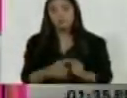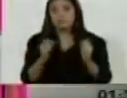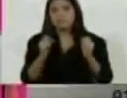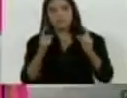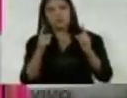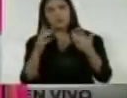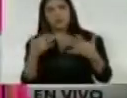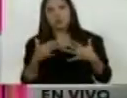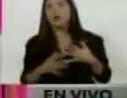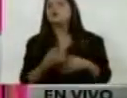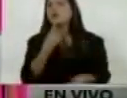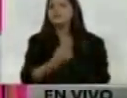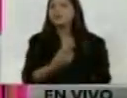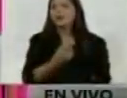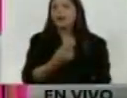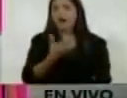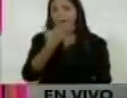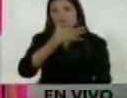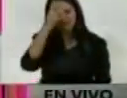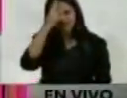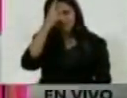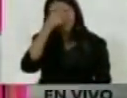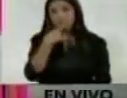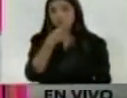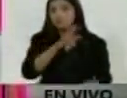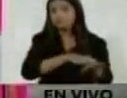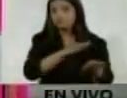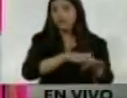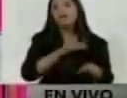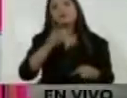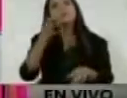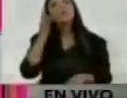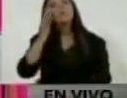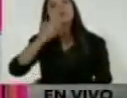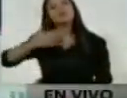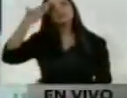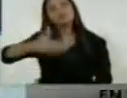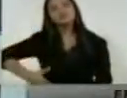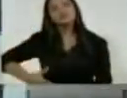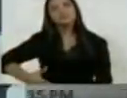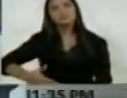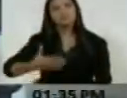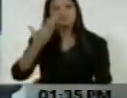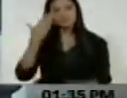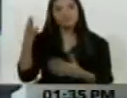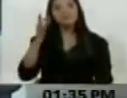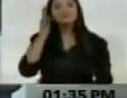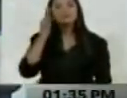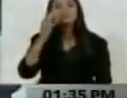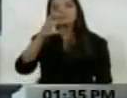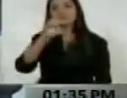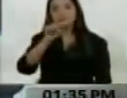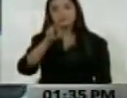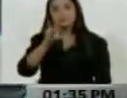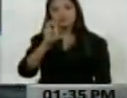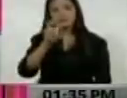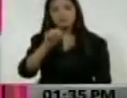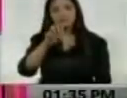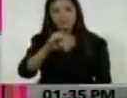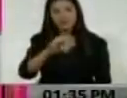Impresionante, le decía yo a Taret, y también le decía a la almirante en jefa, compañera Carmen Teresa Meléndez